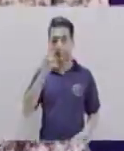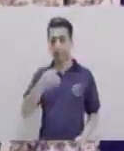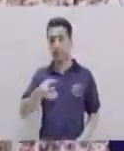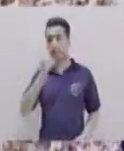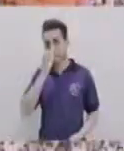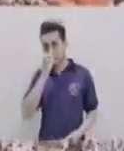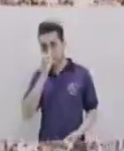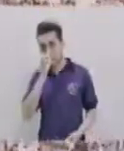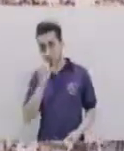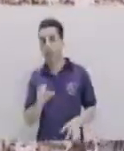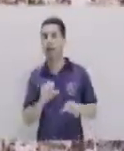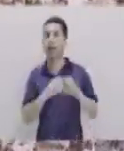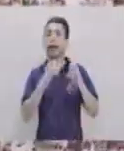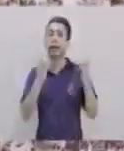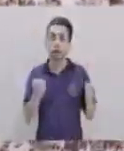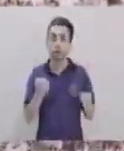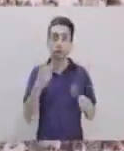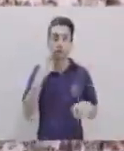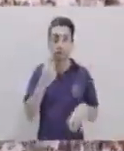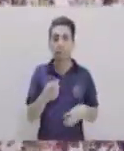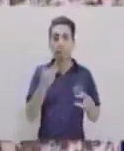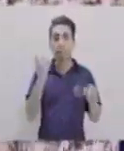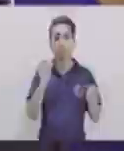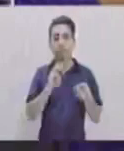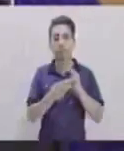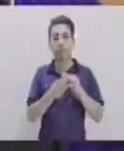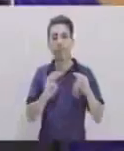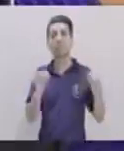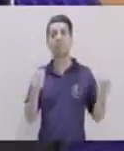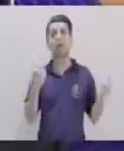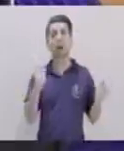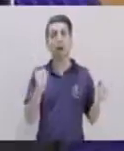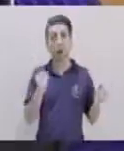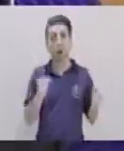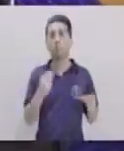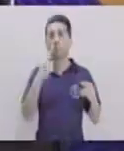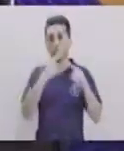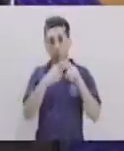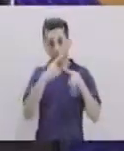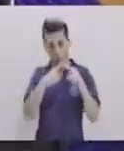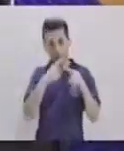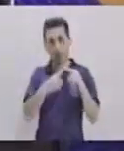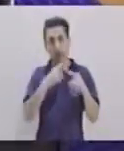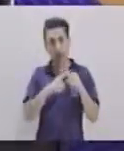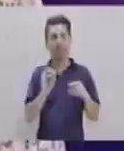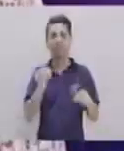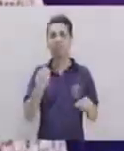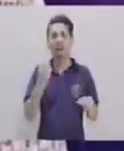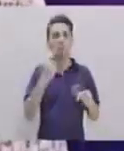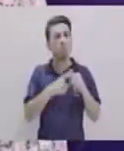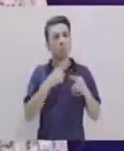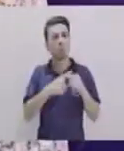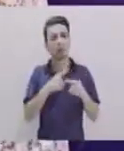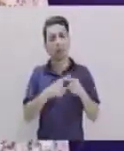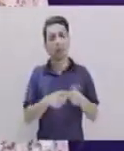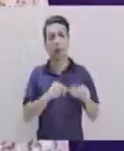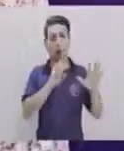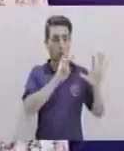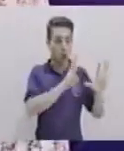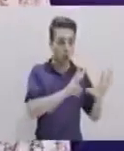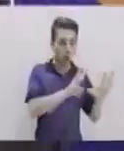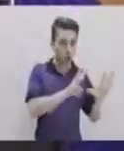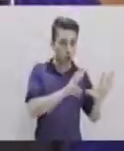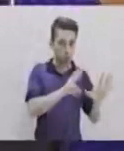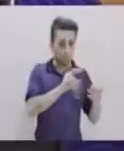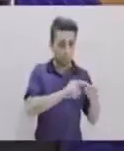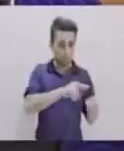3 vasos. Entonces, ¿qué operación matemática haríamos? Muy bien, multiplicar. ¿Qué vamos a multiplicar?